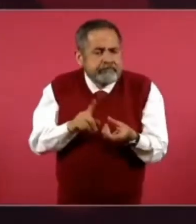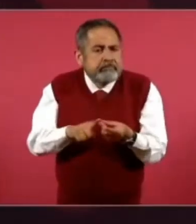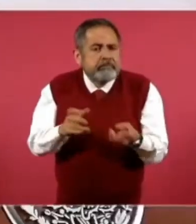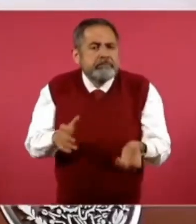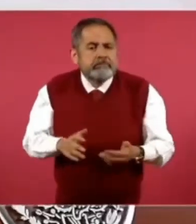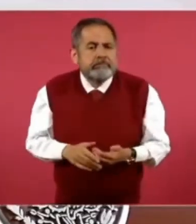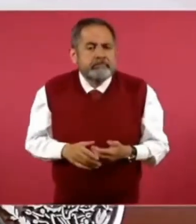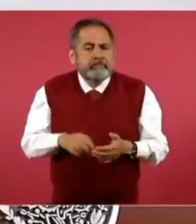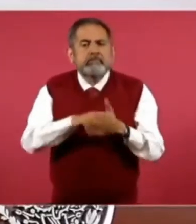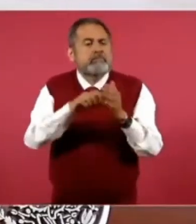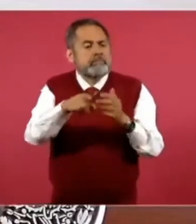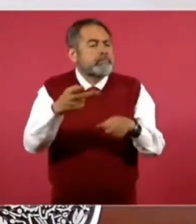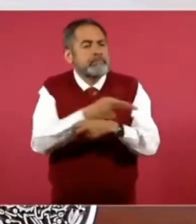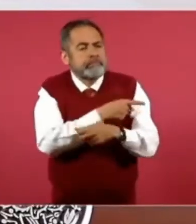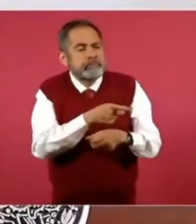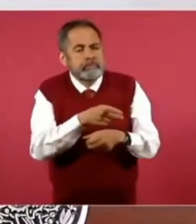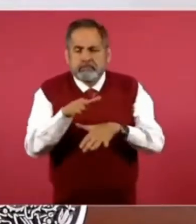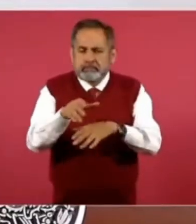lo del asesinato